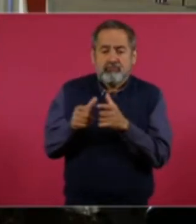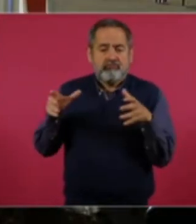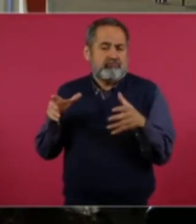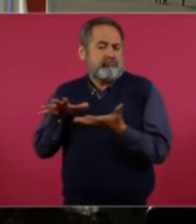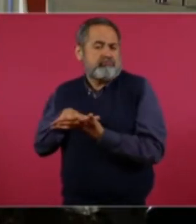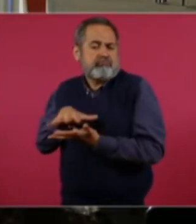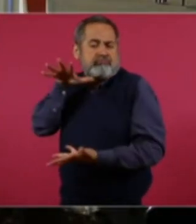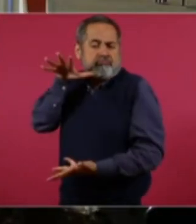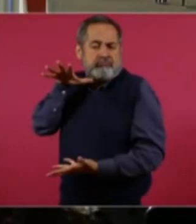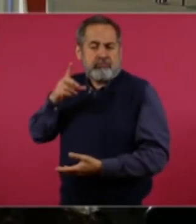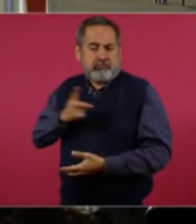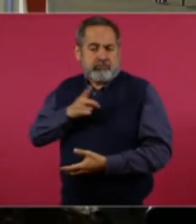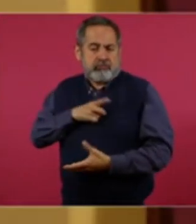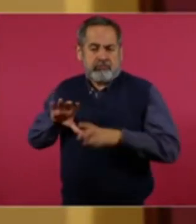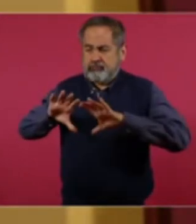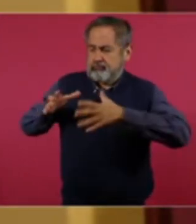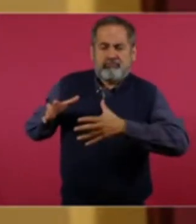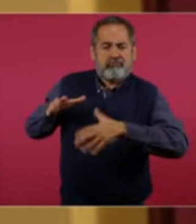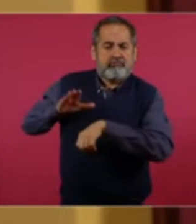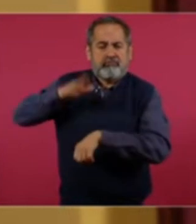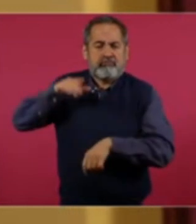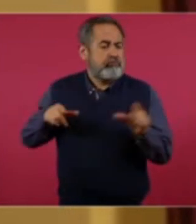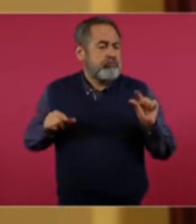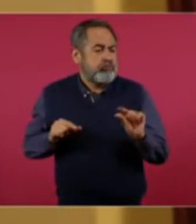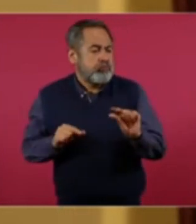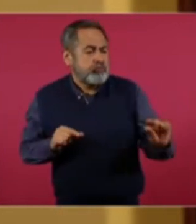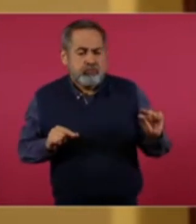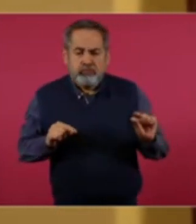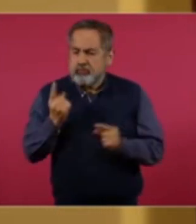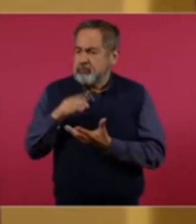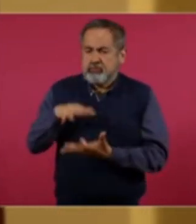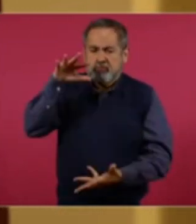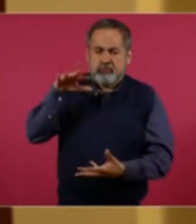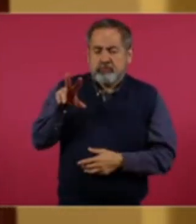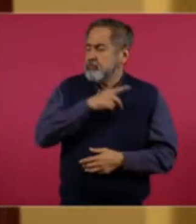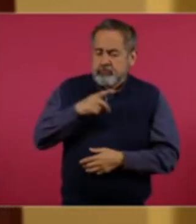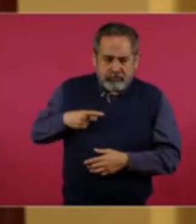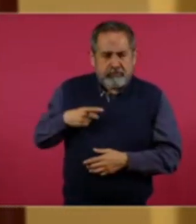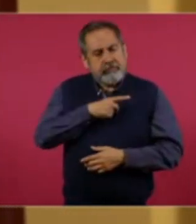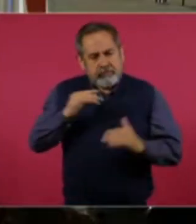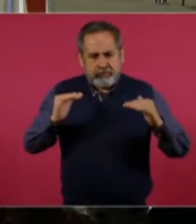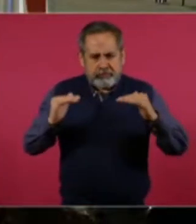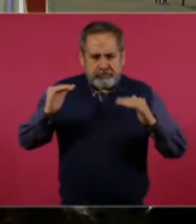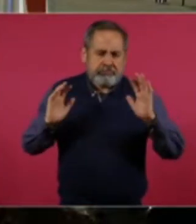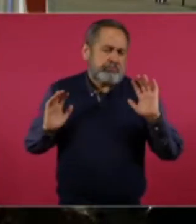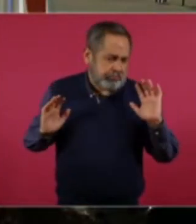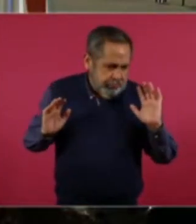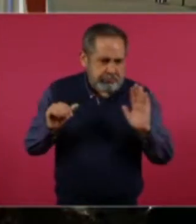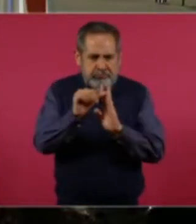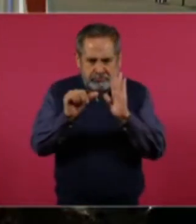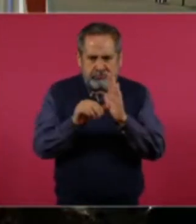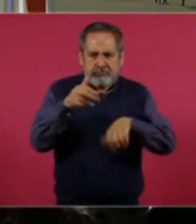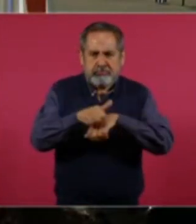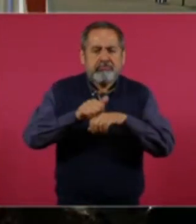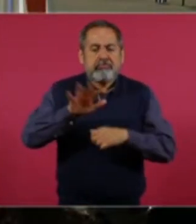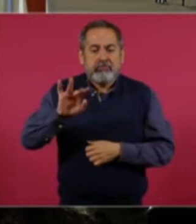tuviera más representación que lo establecido en estas dos reglas básicas. Como dijimos, el artículo